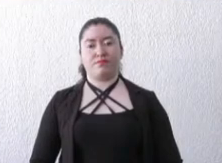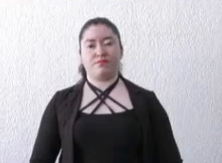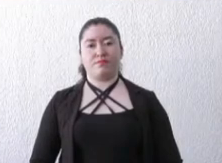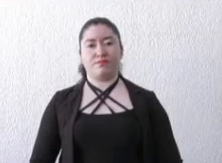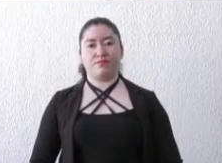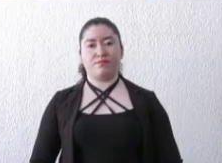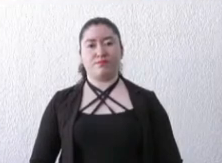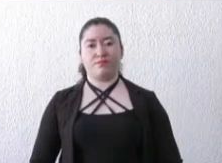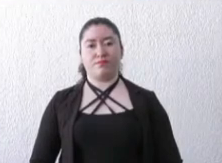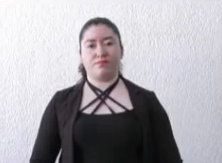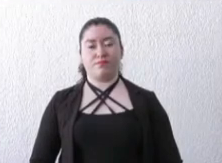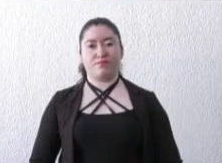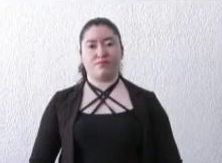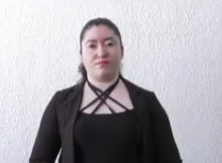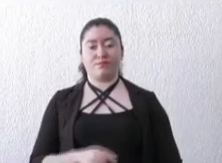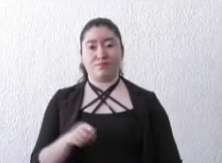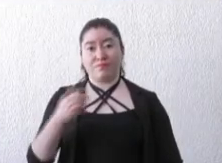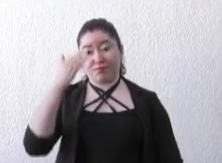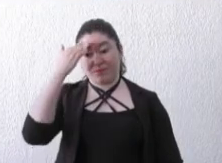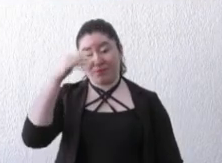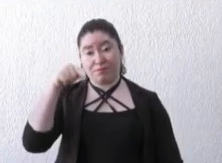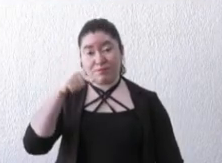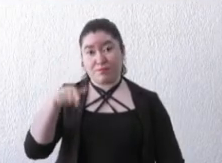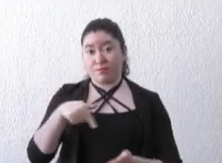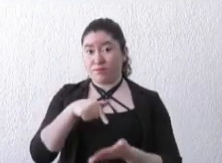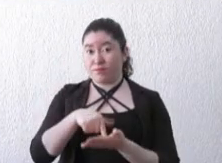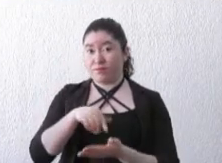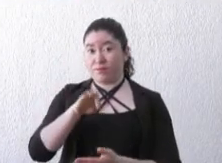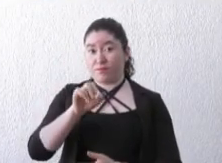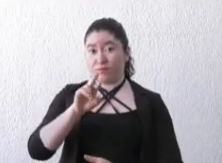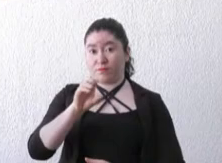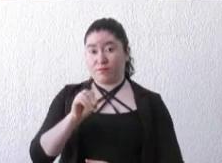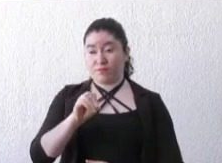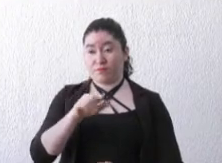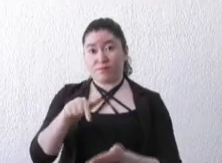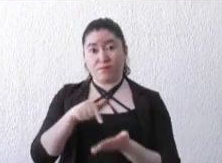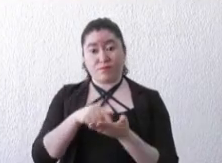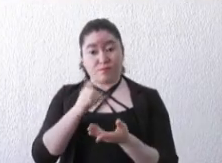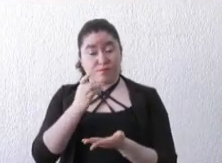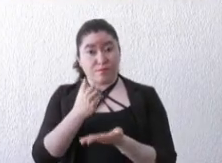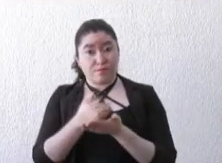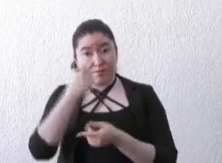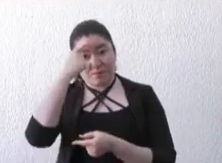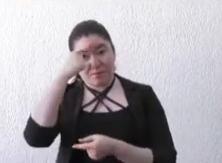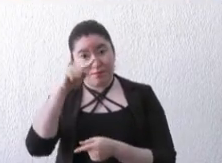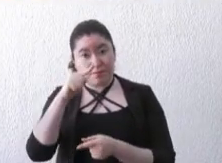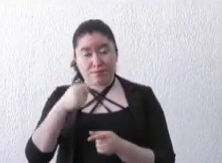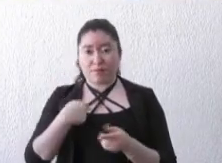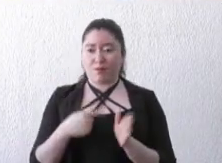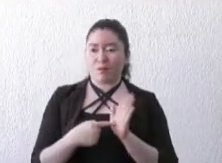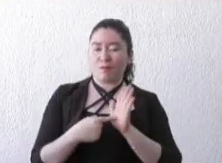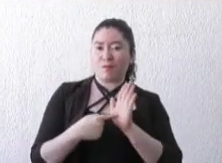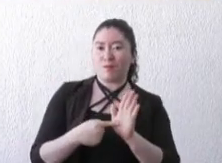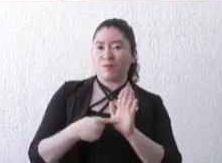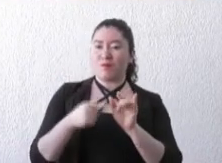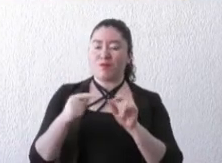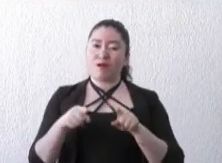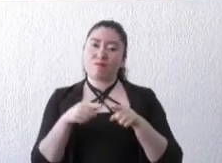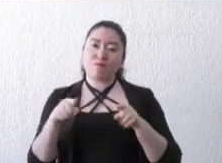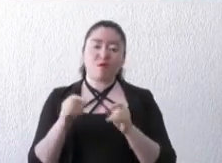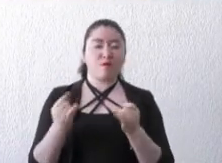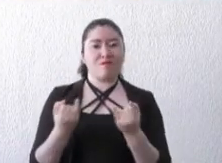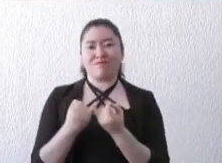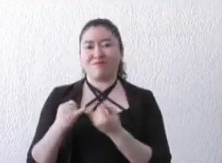Y como ustedes saben, en los faros no solo los espacios sirven para presentaciones, sino también para dar